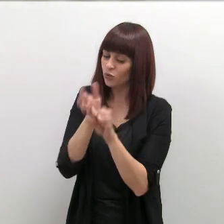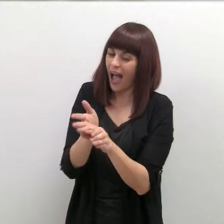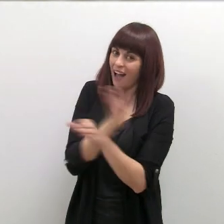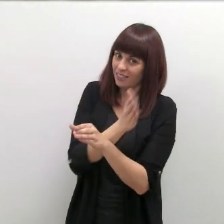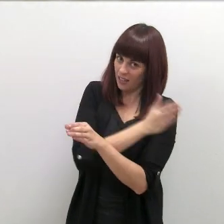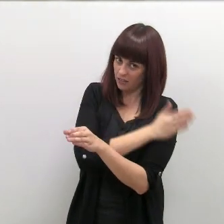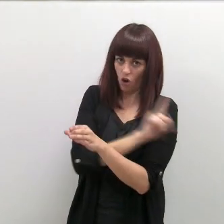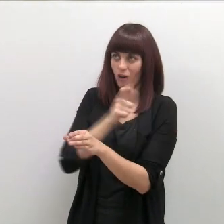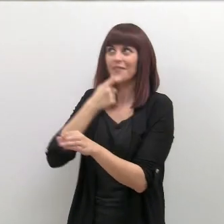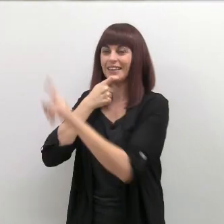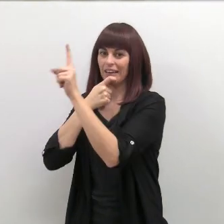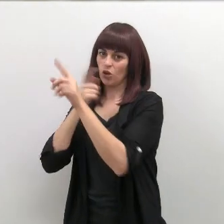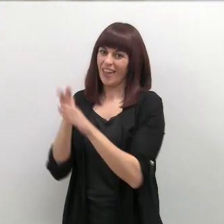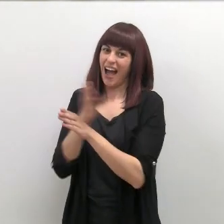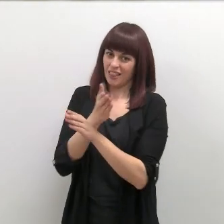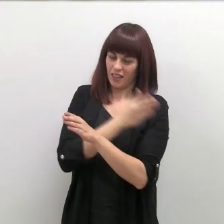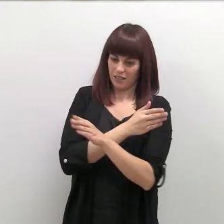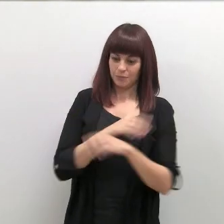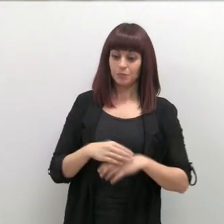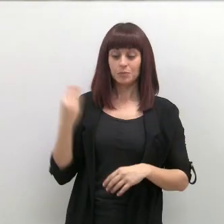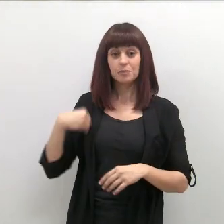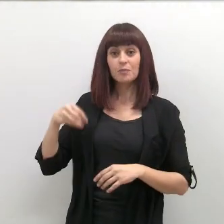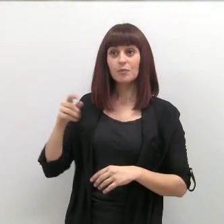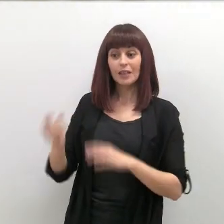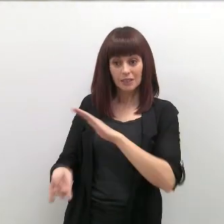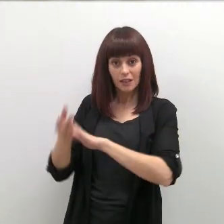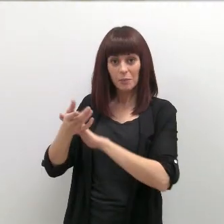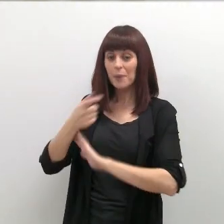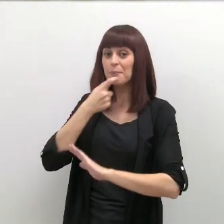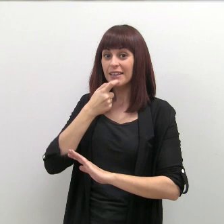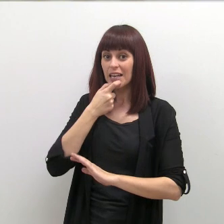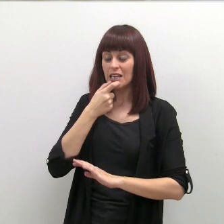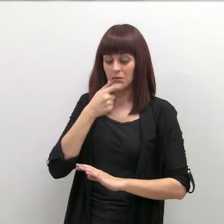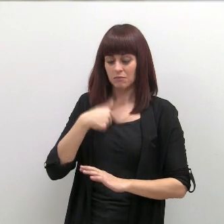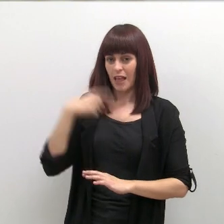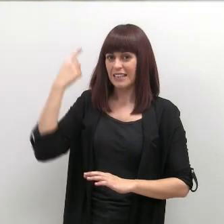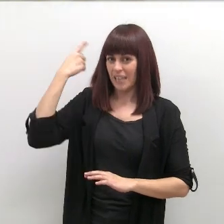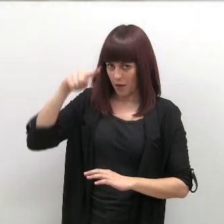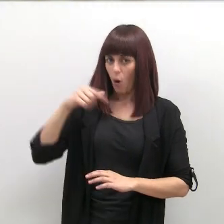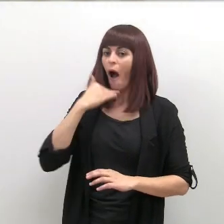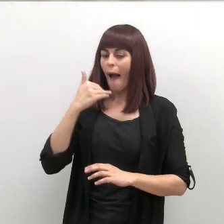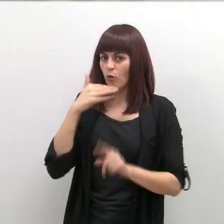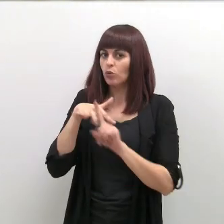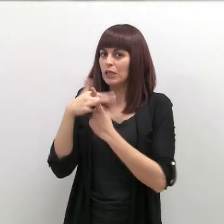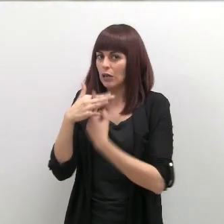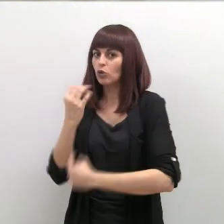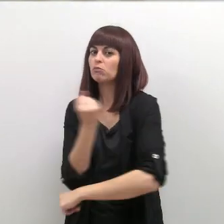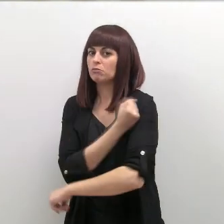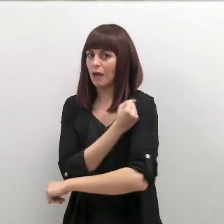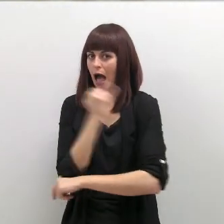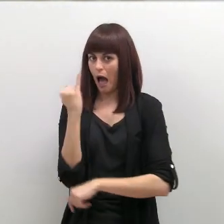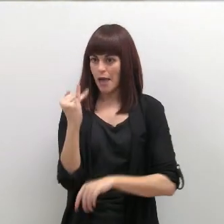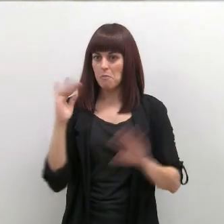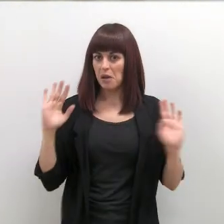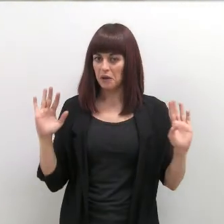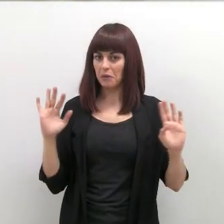británica. En la región, la cepa británica, por supuesto, sabemos de algún caso registrado y seguro que haya más, pero no